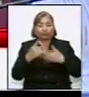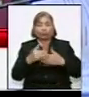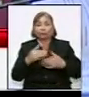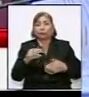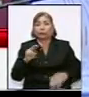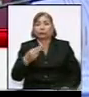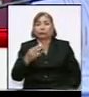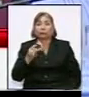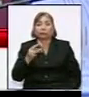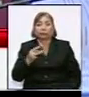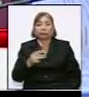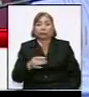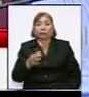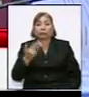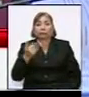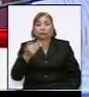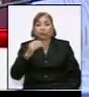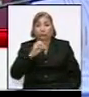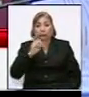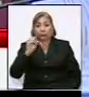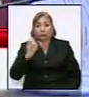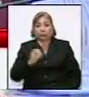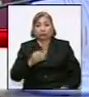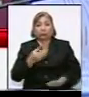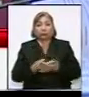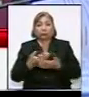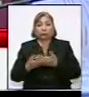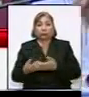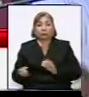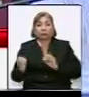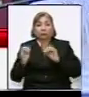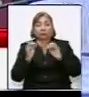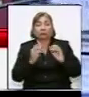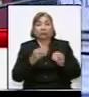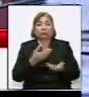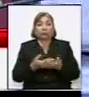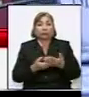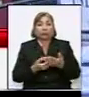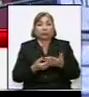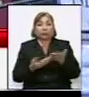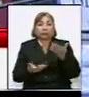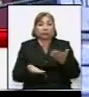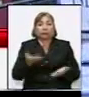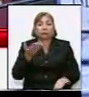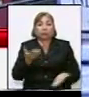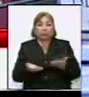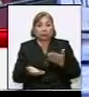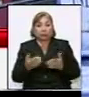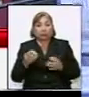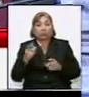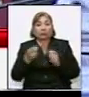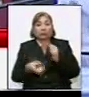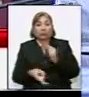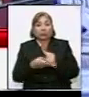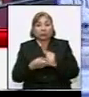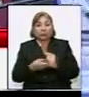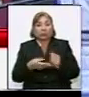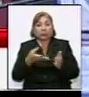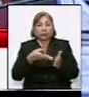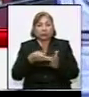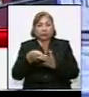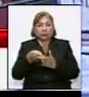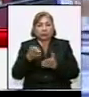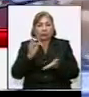2018 que era el 15 por ciento con la propuesta legislativa se presenta una alta probabilidad de garantizar de modo más